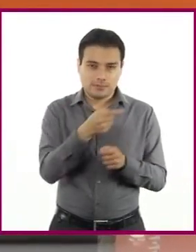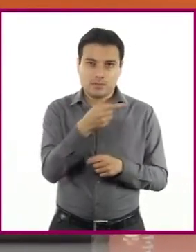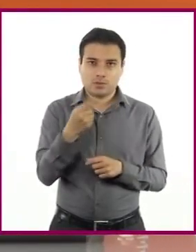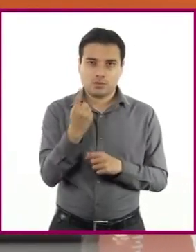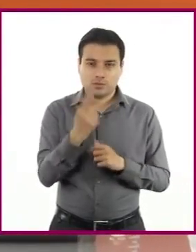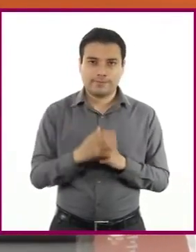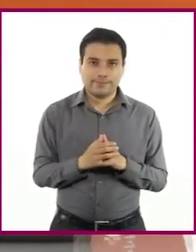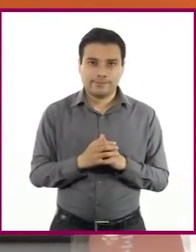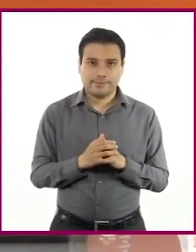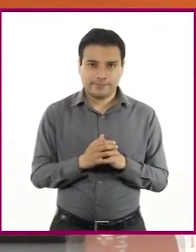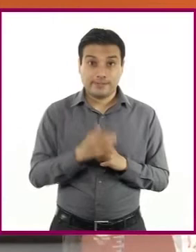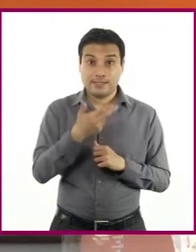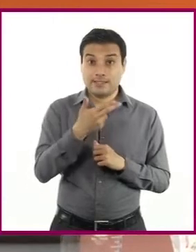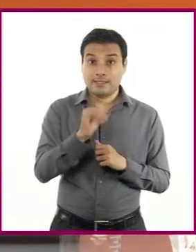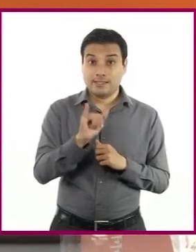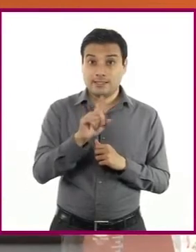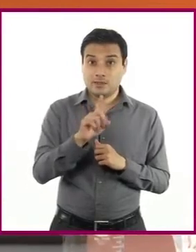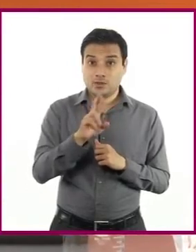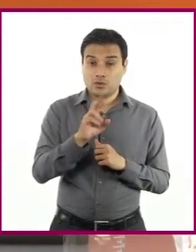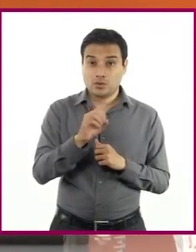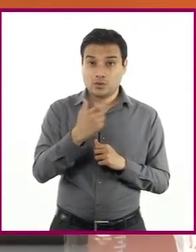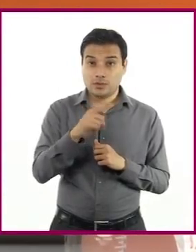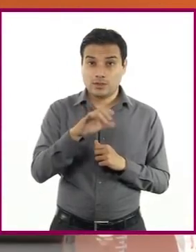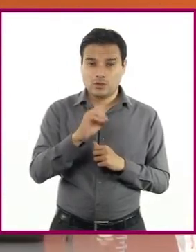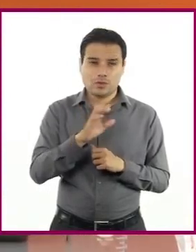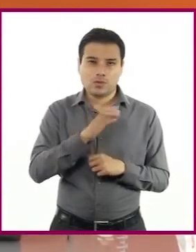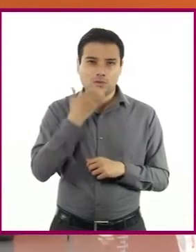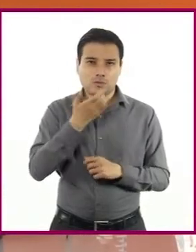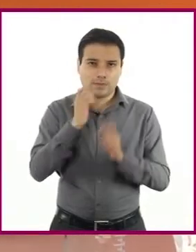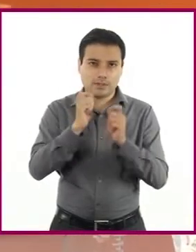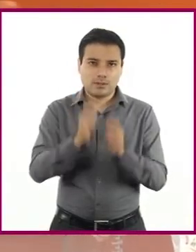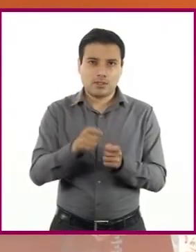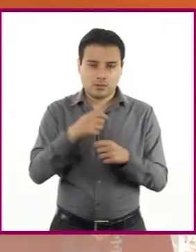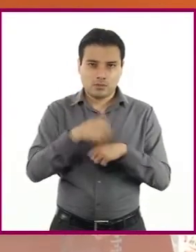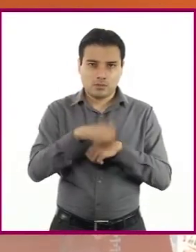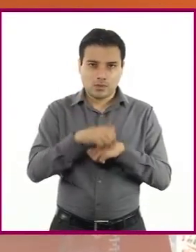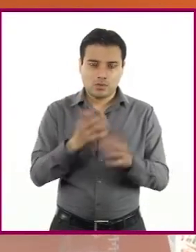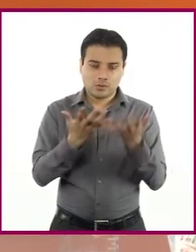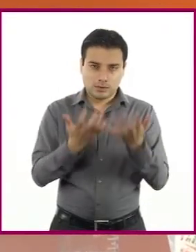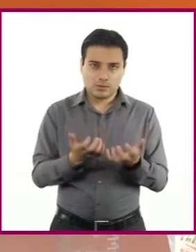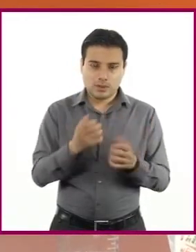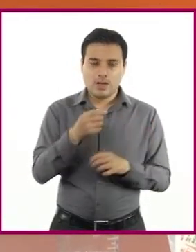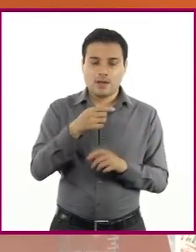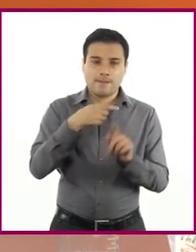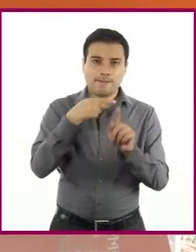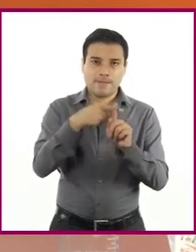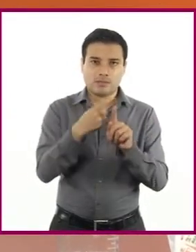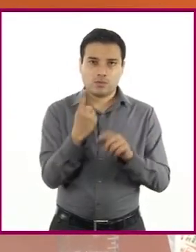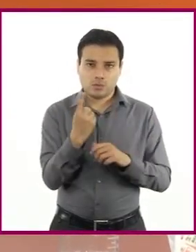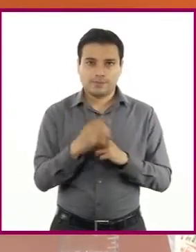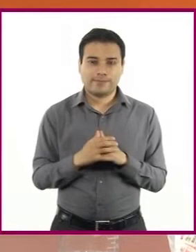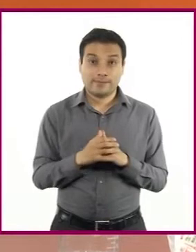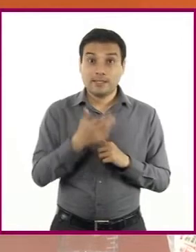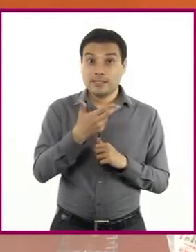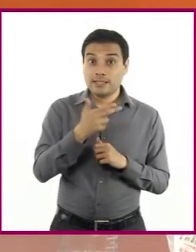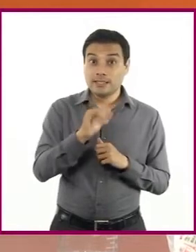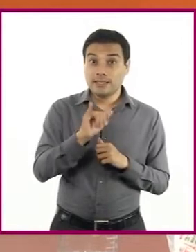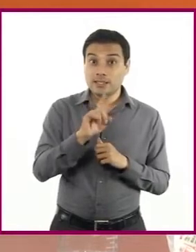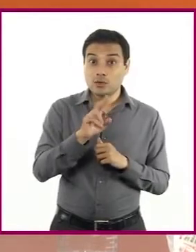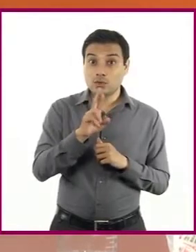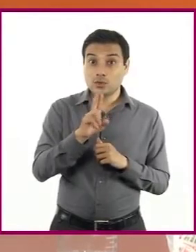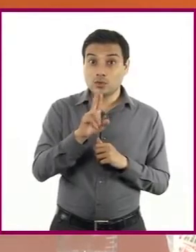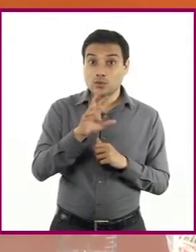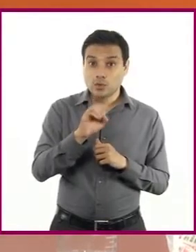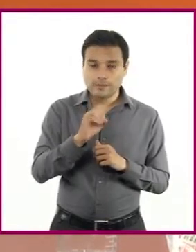Al hidrógeno, en sus compuestos, se le asigna un número de oxidación de más 1, pero cuando forman hidruros, se les